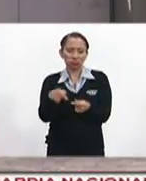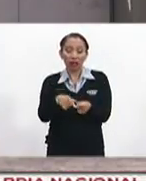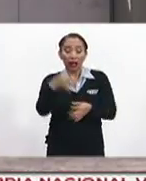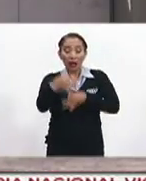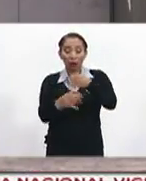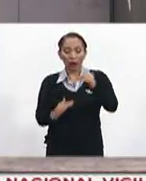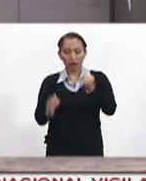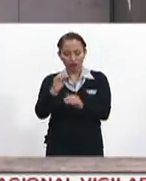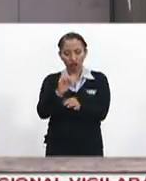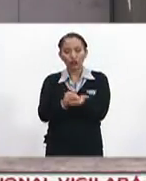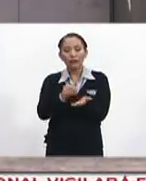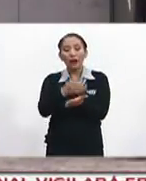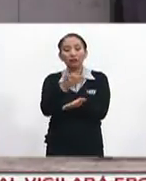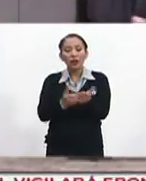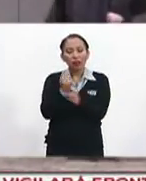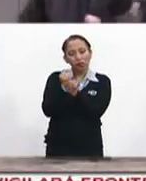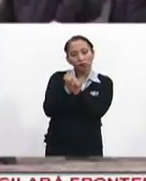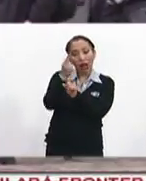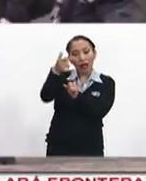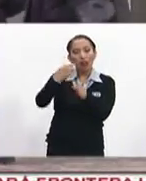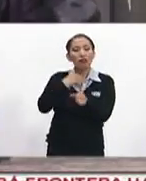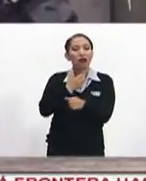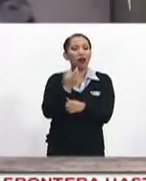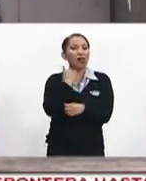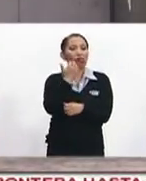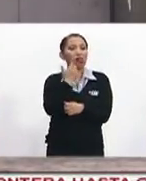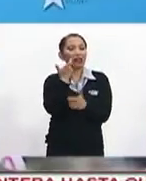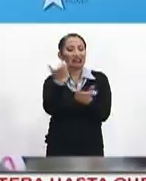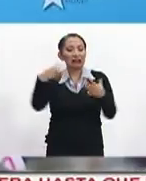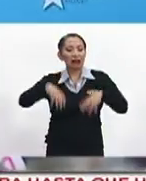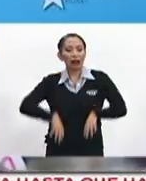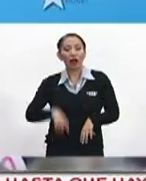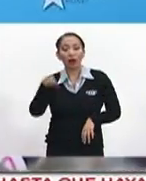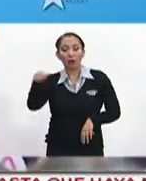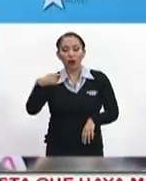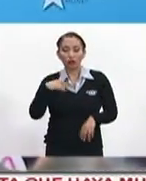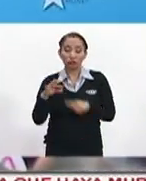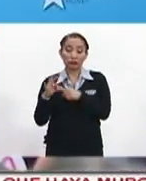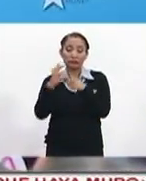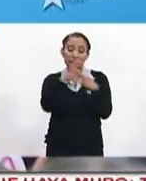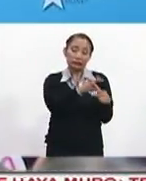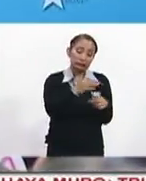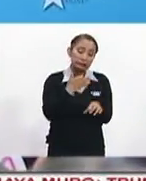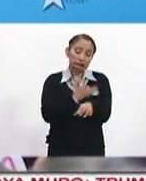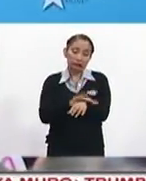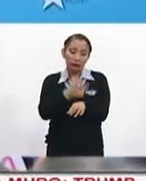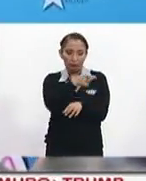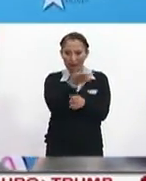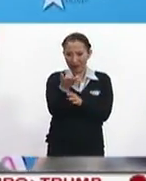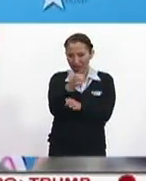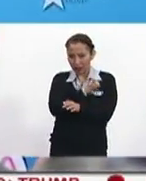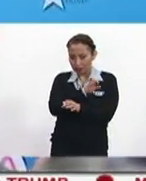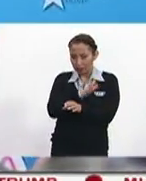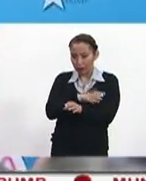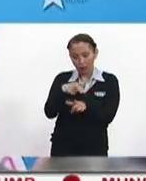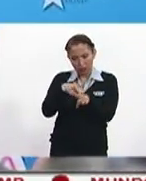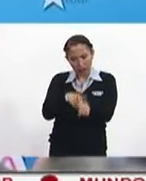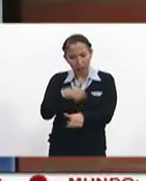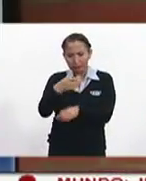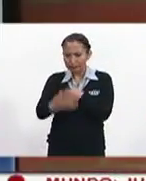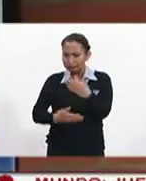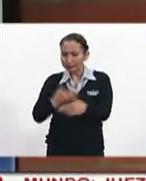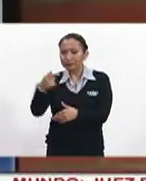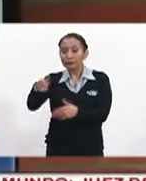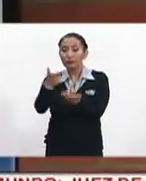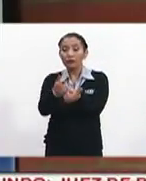tribunal aún estudia el delito de malversación de fondos, por lo que el proceso de extradición pedido por las autoridades españolas sigue adelante. Tras